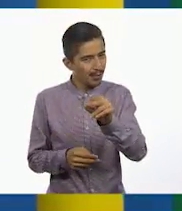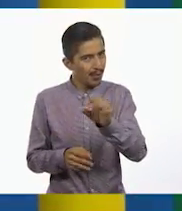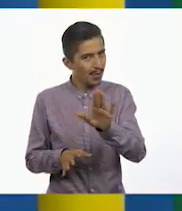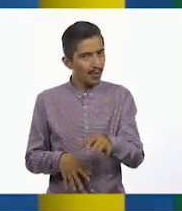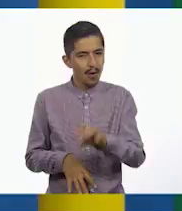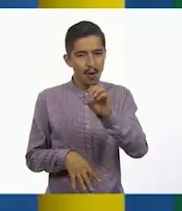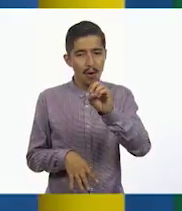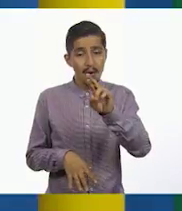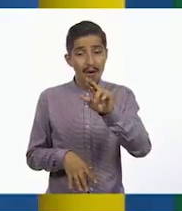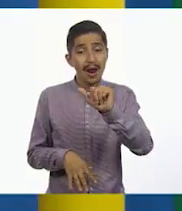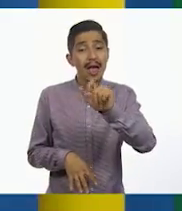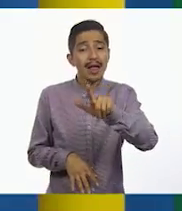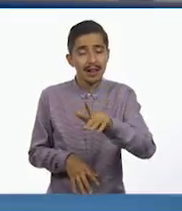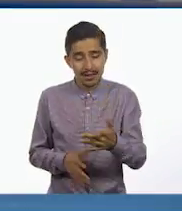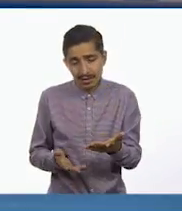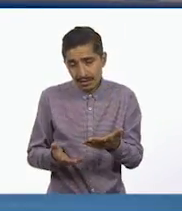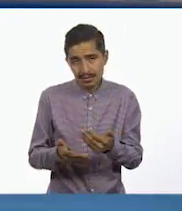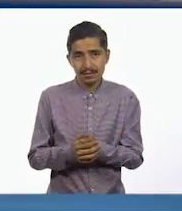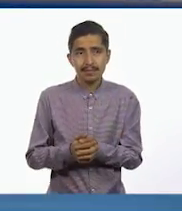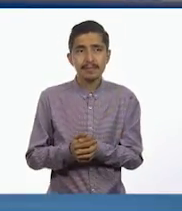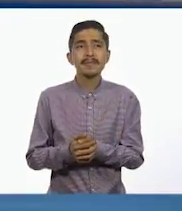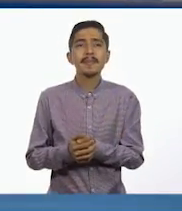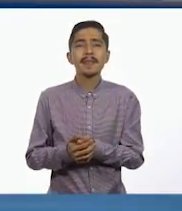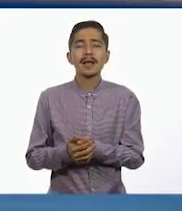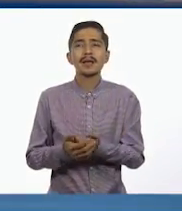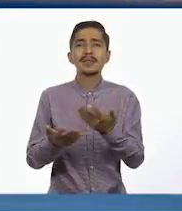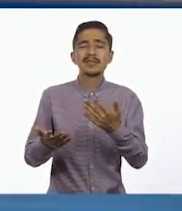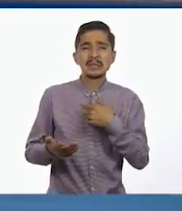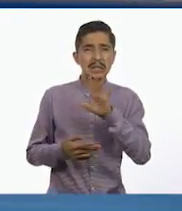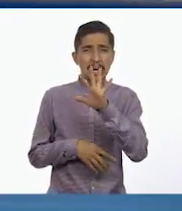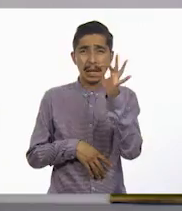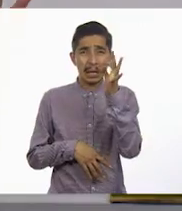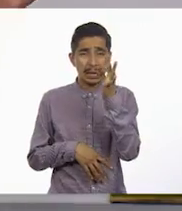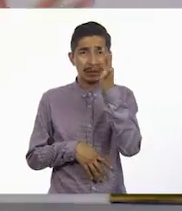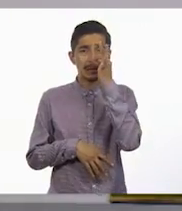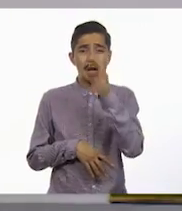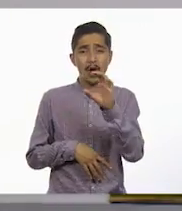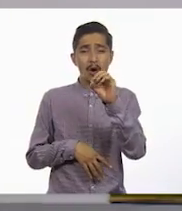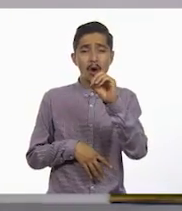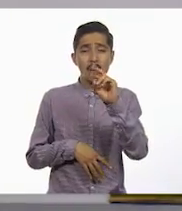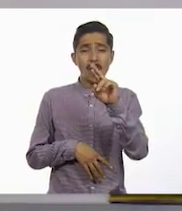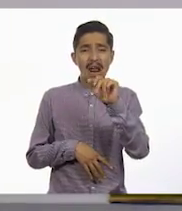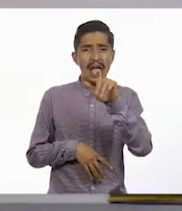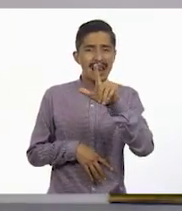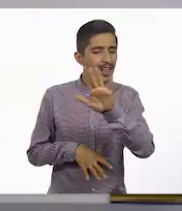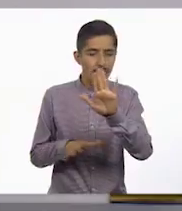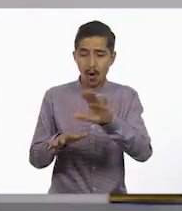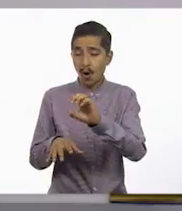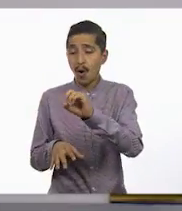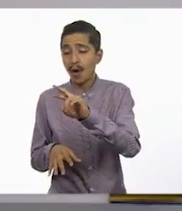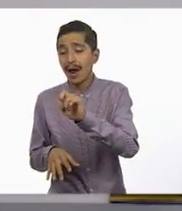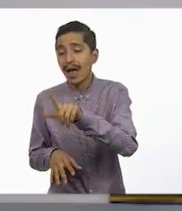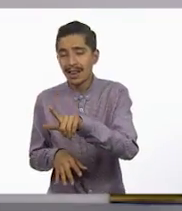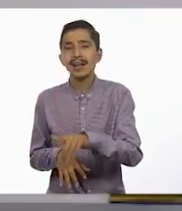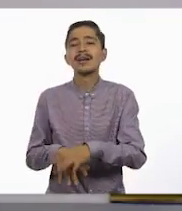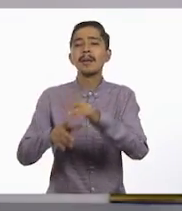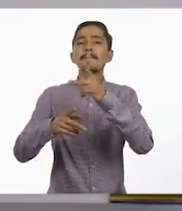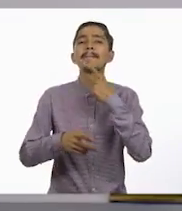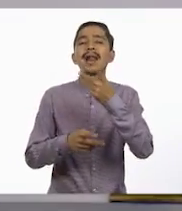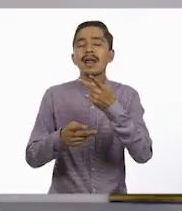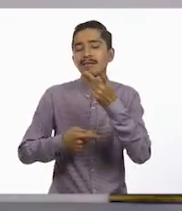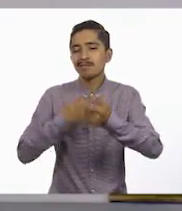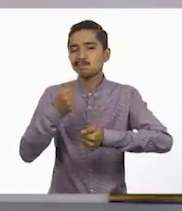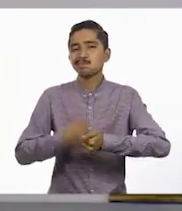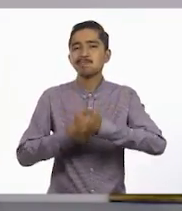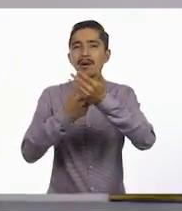oral. Bueno, Bueno, había un paso casi para convertirme en narradora coral, pero es oral, porque se trata de la palabra y todo ocurrió porque